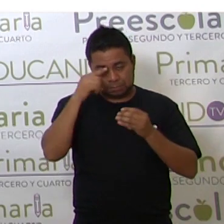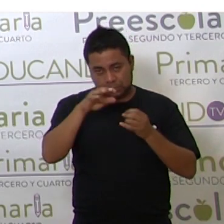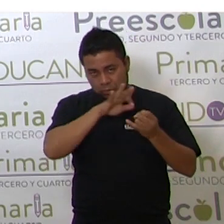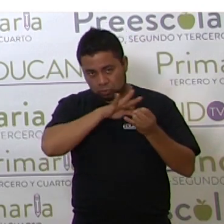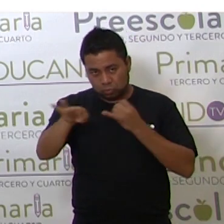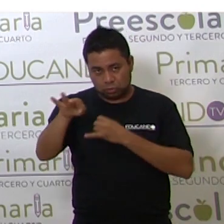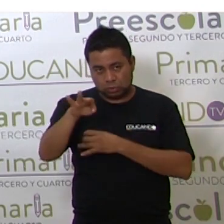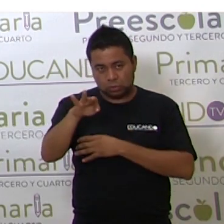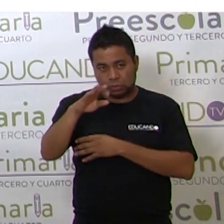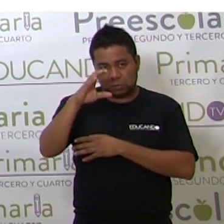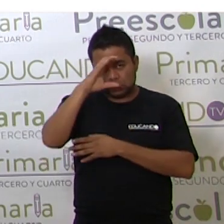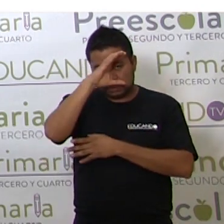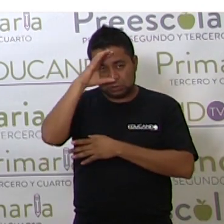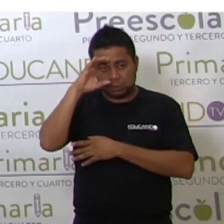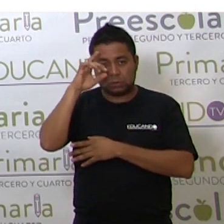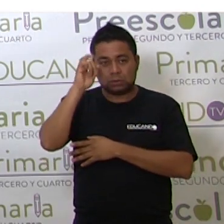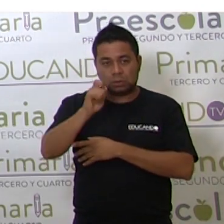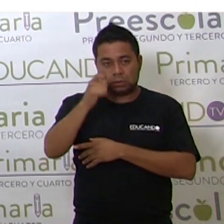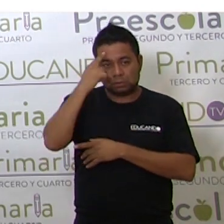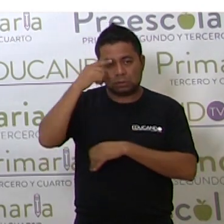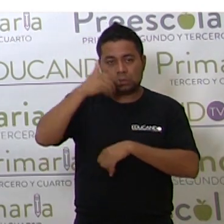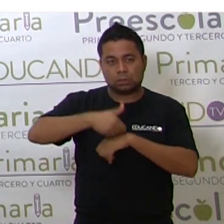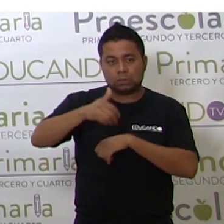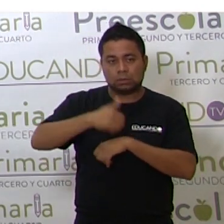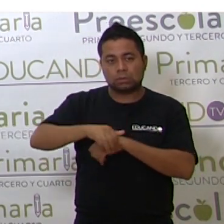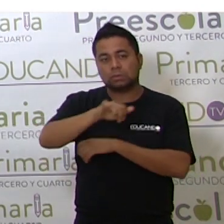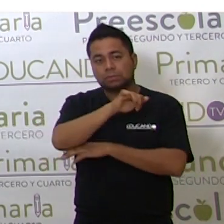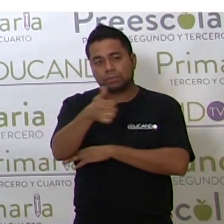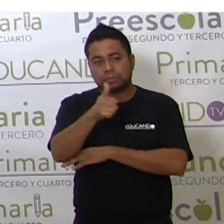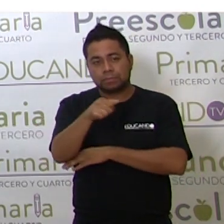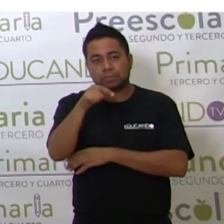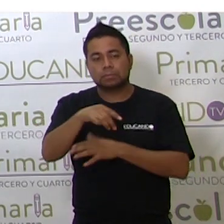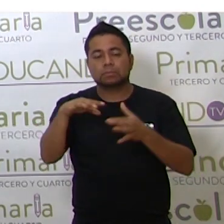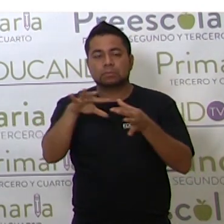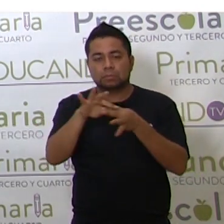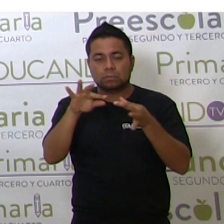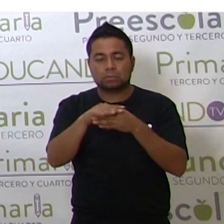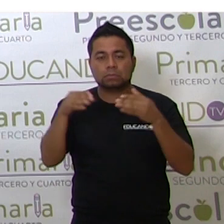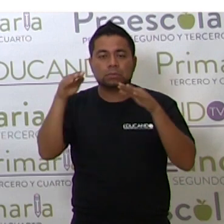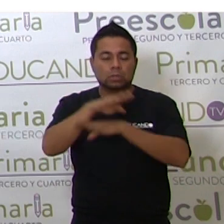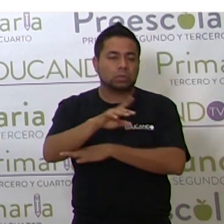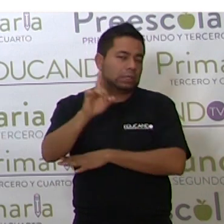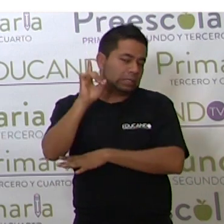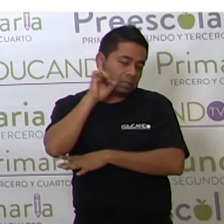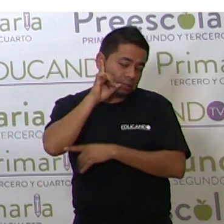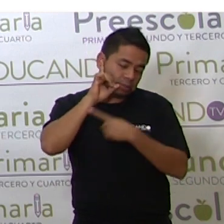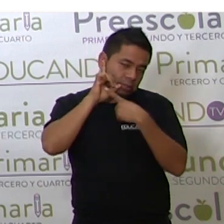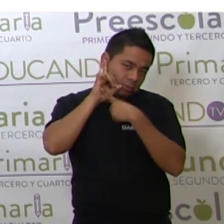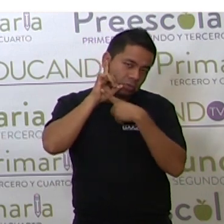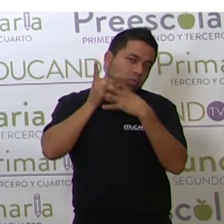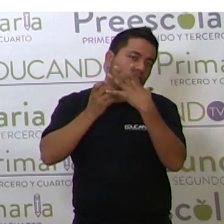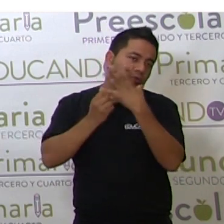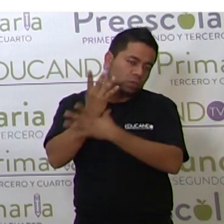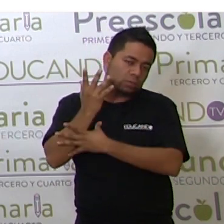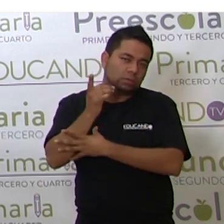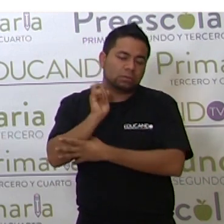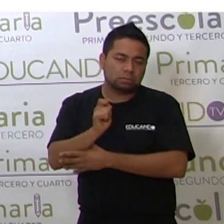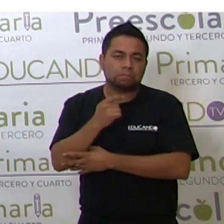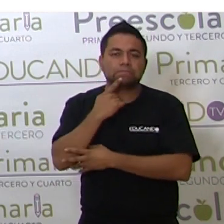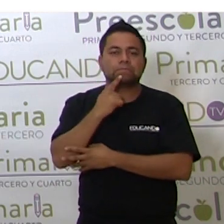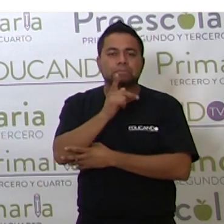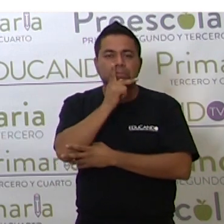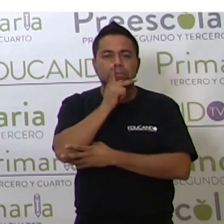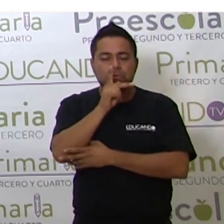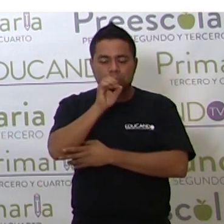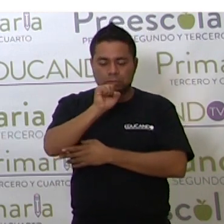imagen que no es la número 11 en donde vamos a hablar sobre el smartphone que es un teléfono como bien lo dice la